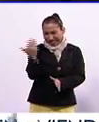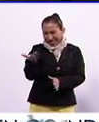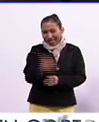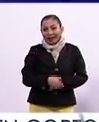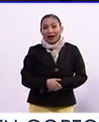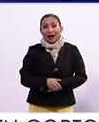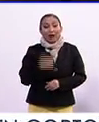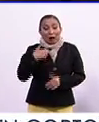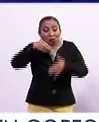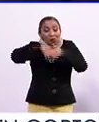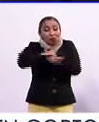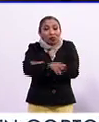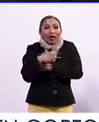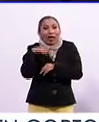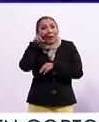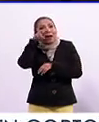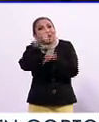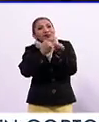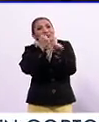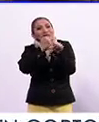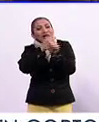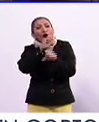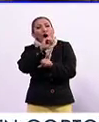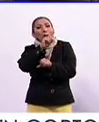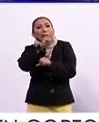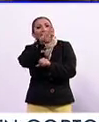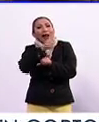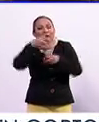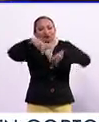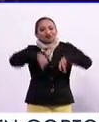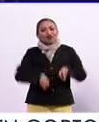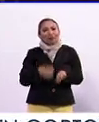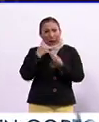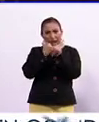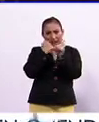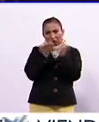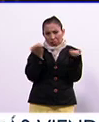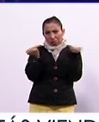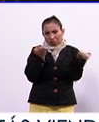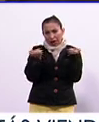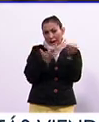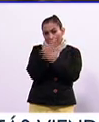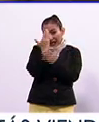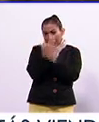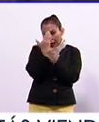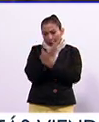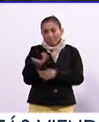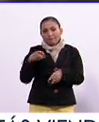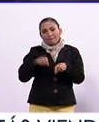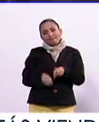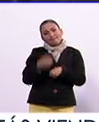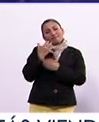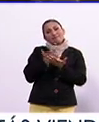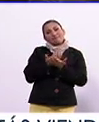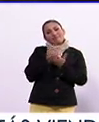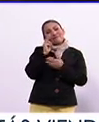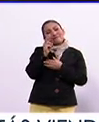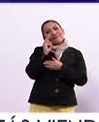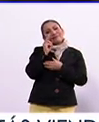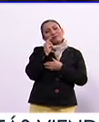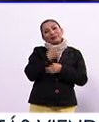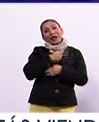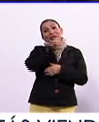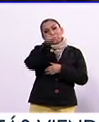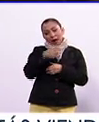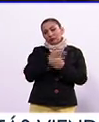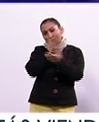Entonces nos metíamos a ver los ensayos de ópera, lo que eran ensayos, pero era en la mañana, ¿no? Y ya finalmente después pues